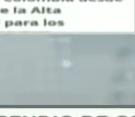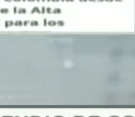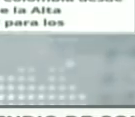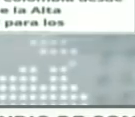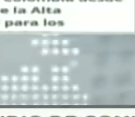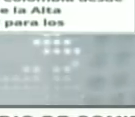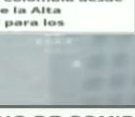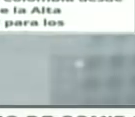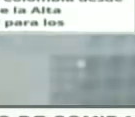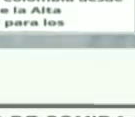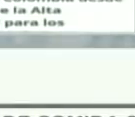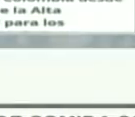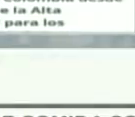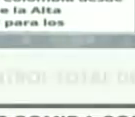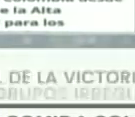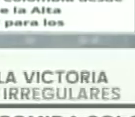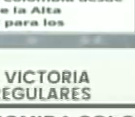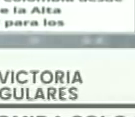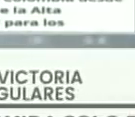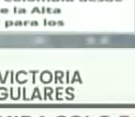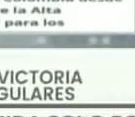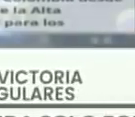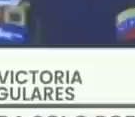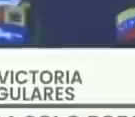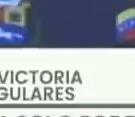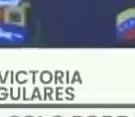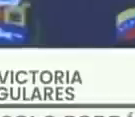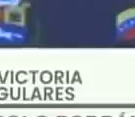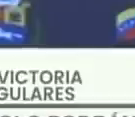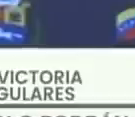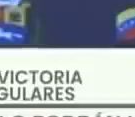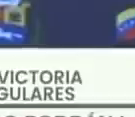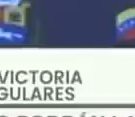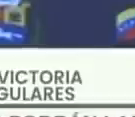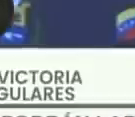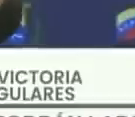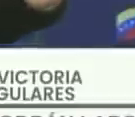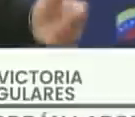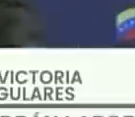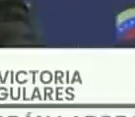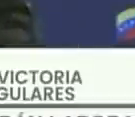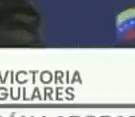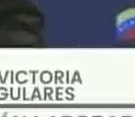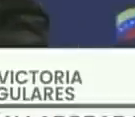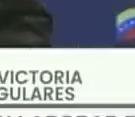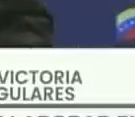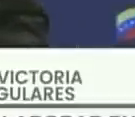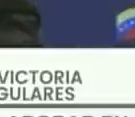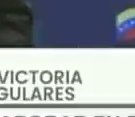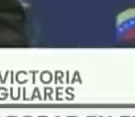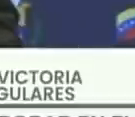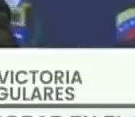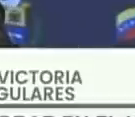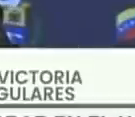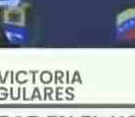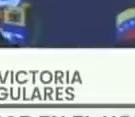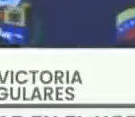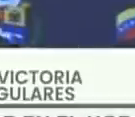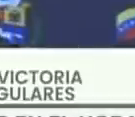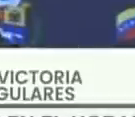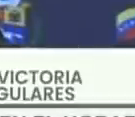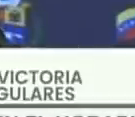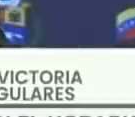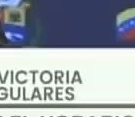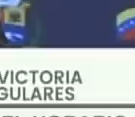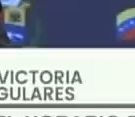bien sea guerrilla, bien sea un residuo, llaman ellos, de la guerrilla, que no es. O sea, la lucha ideológica en Colombia